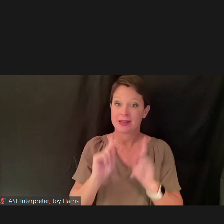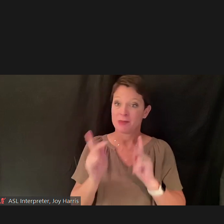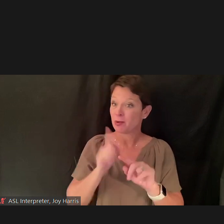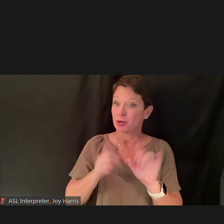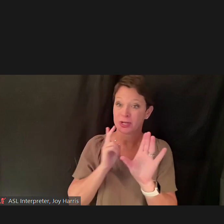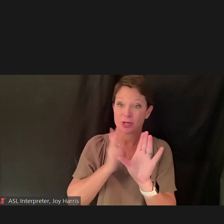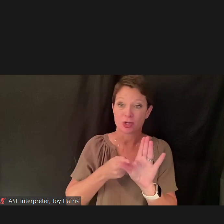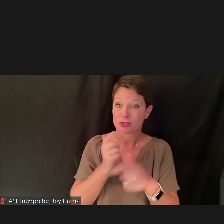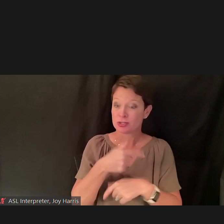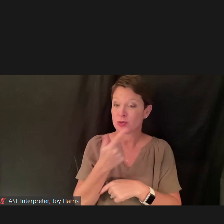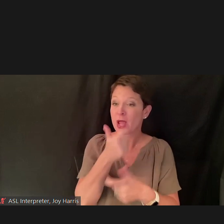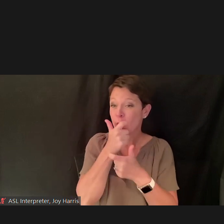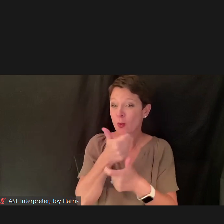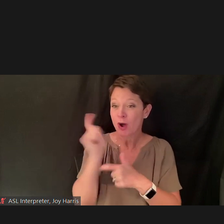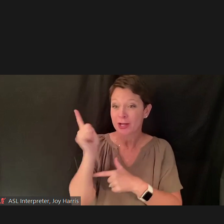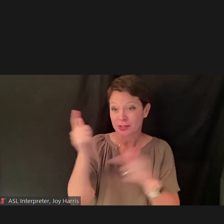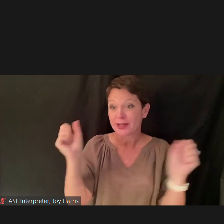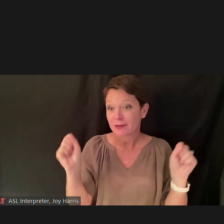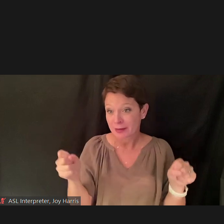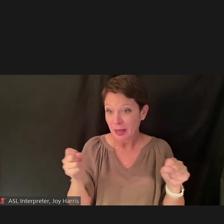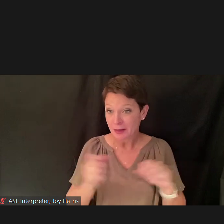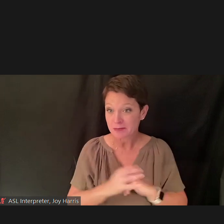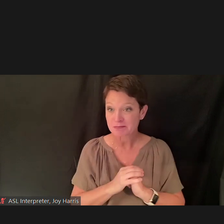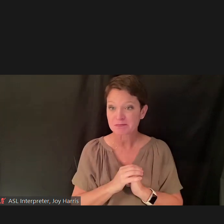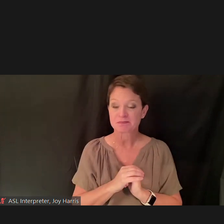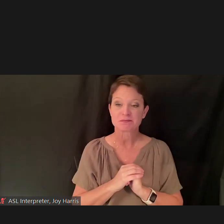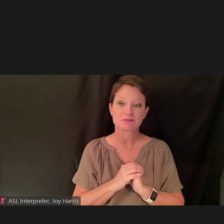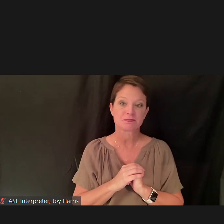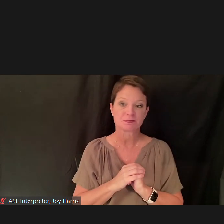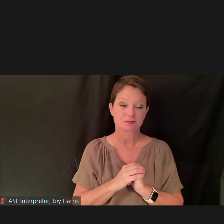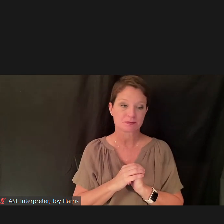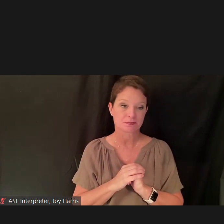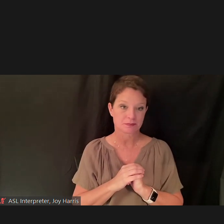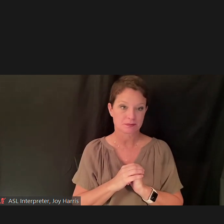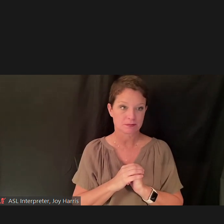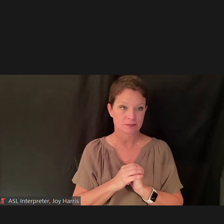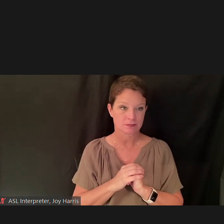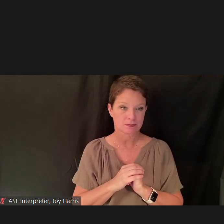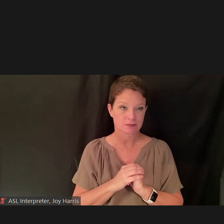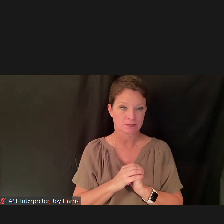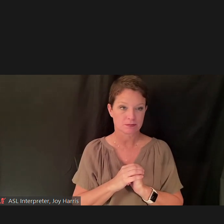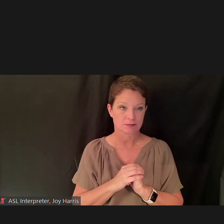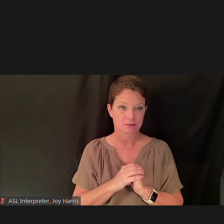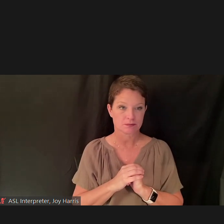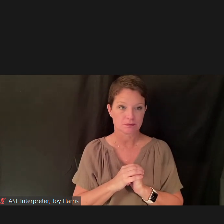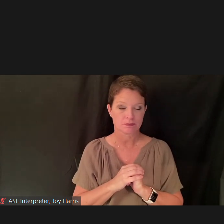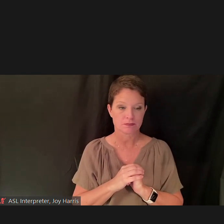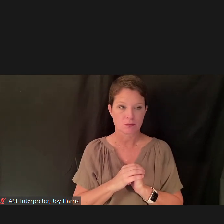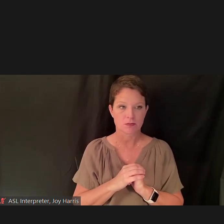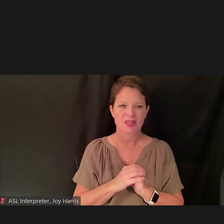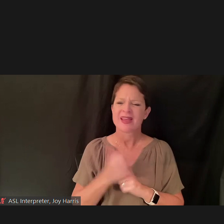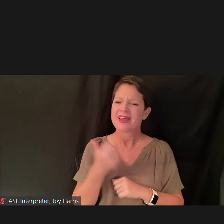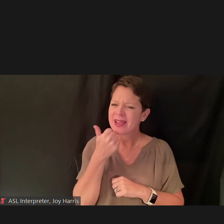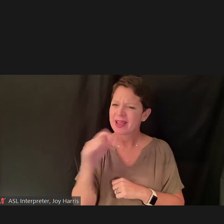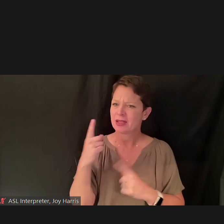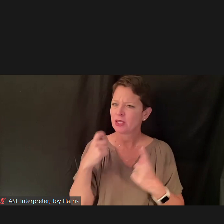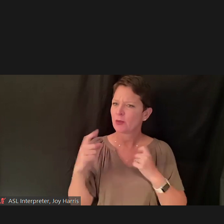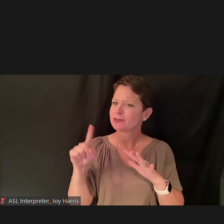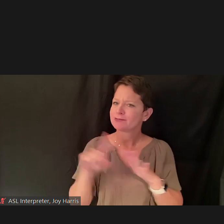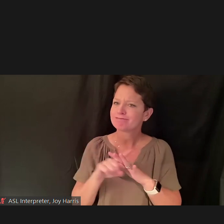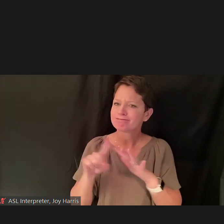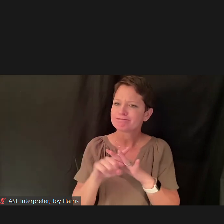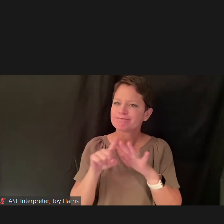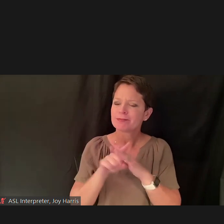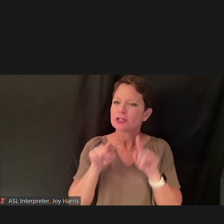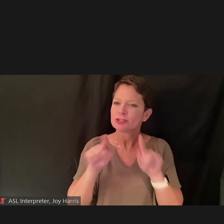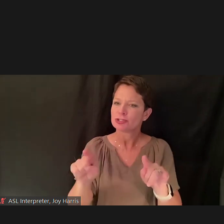a today can YouTube still get the information. para cualquier persona que no haya podido asistir pueda obtener la información. If you have questions